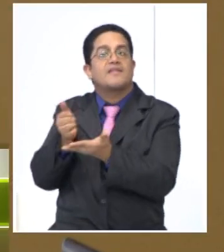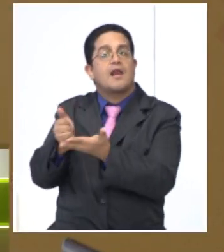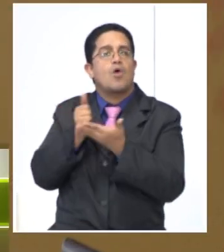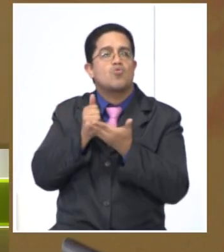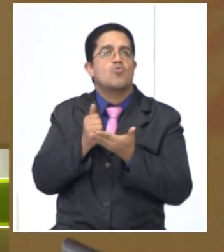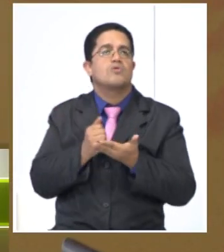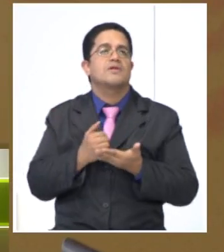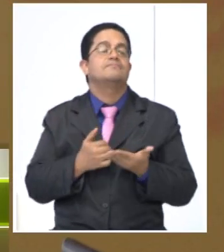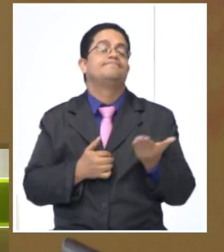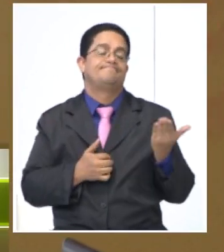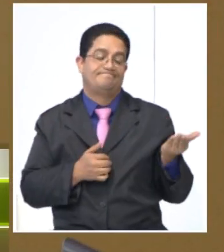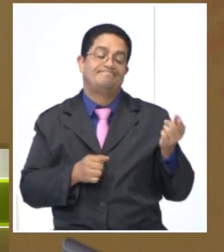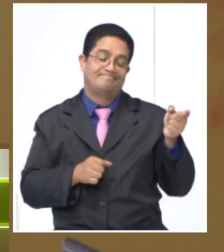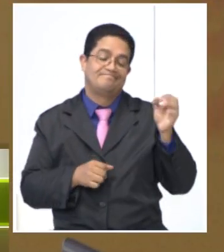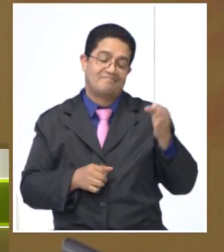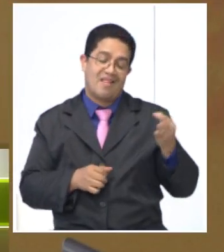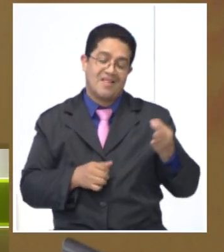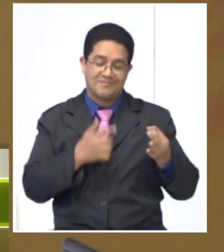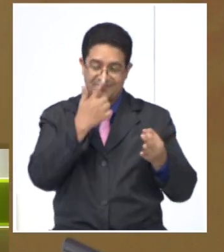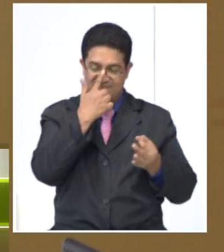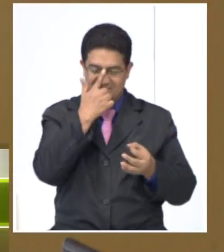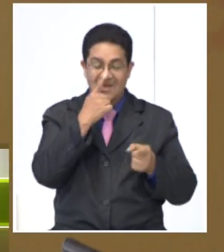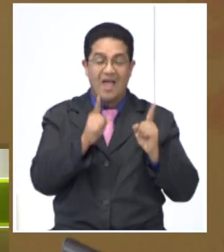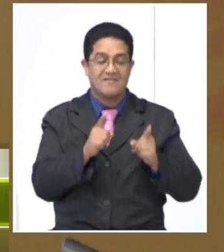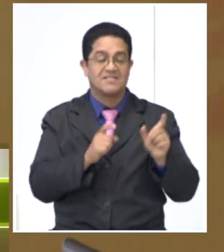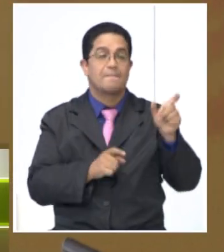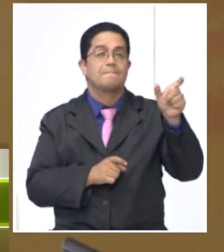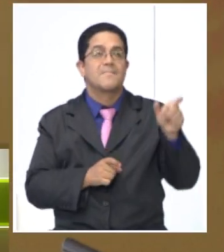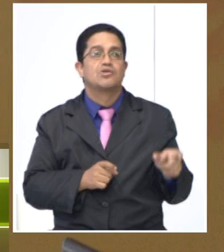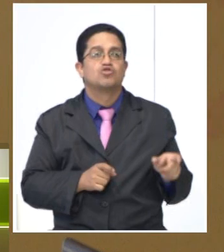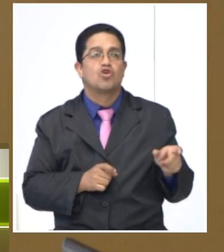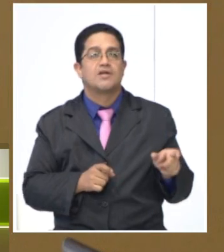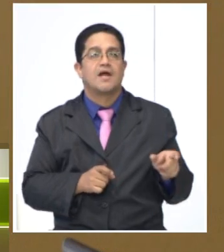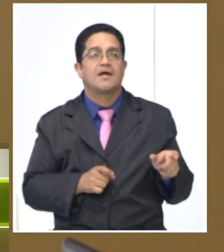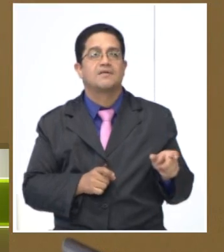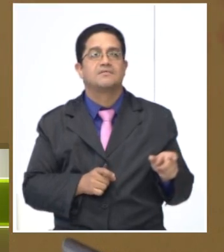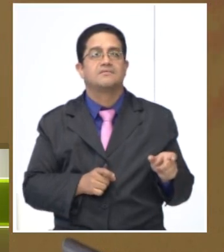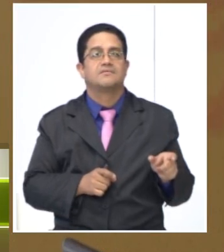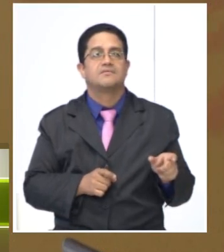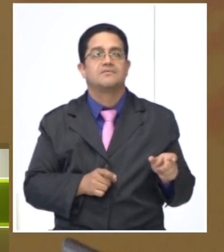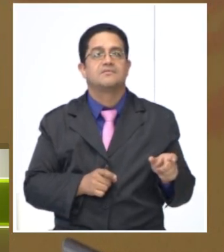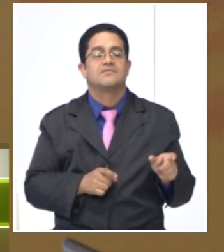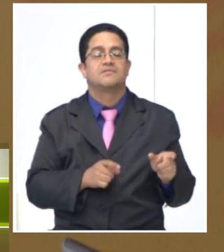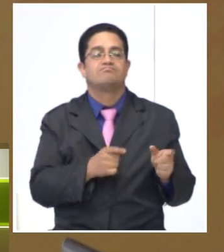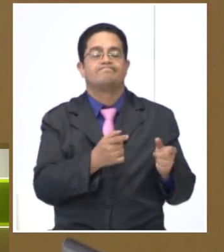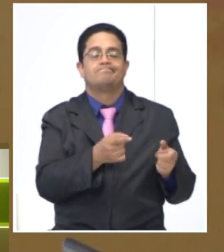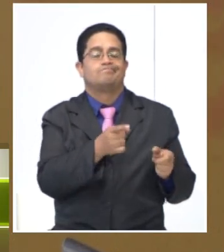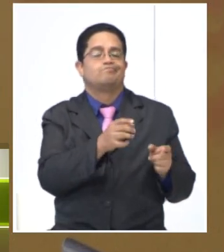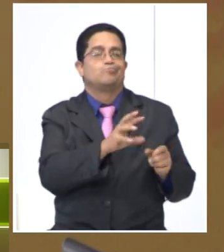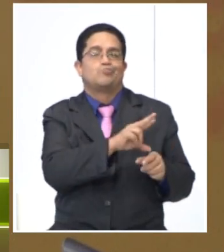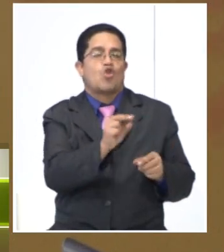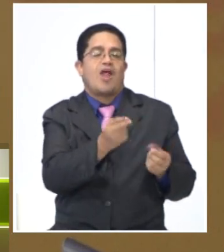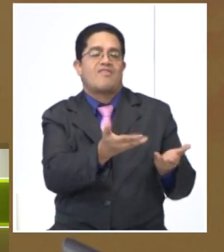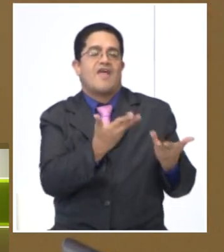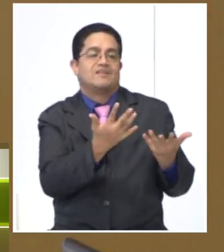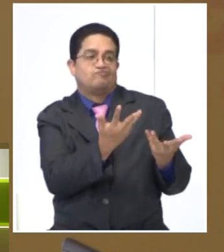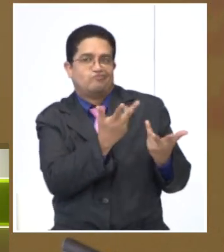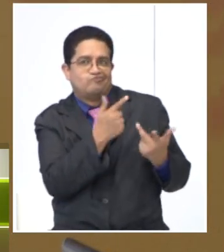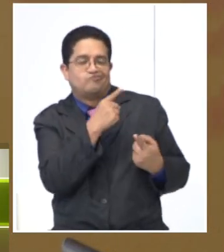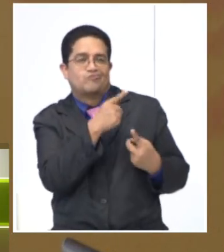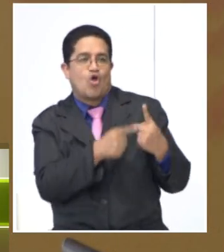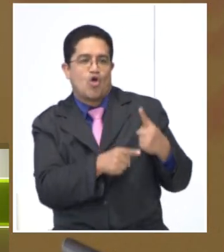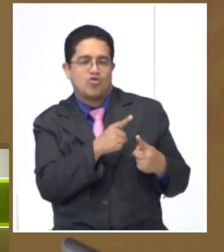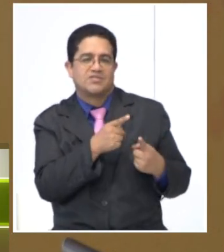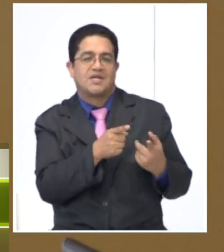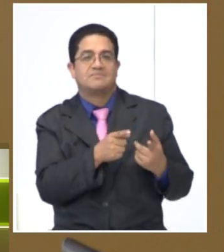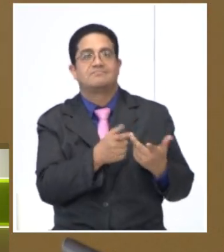discernir, porque muchas veces esta persona, esta amistad, no te puede dar las herramientas que te puede dar una persona que trabaje en el sector de